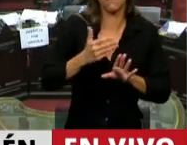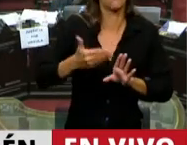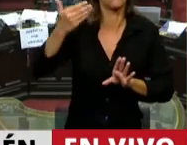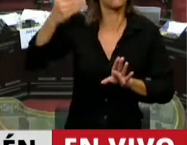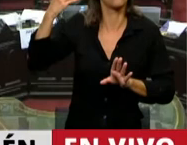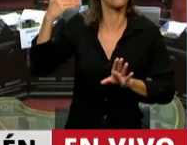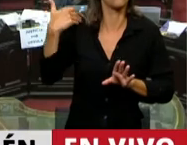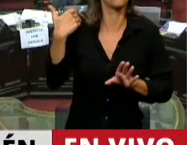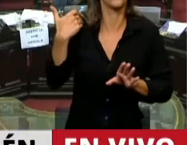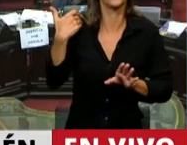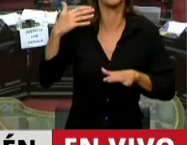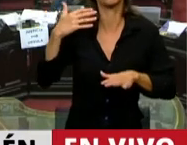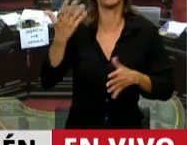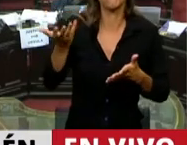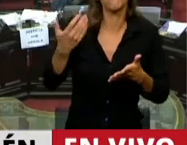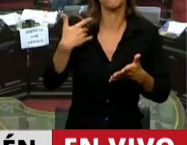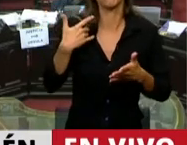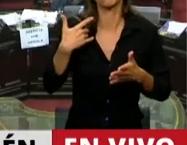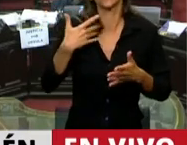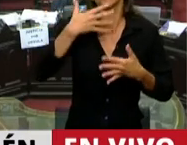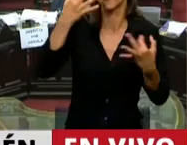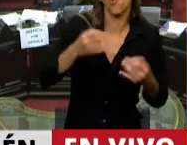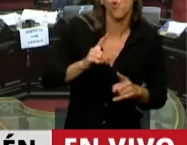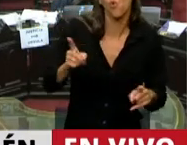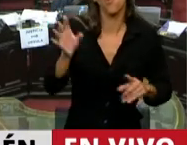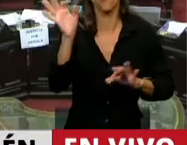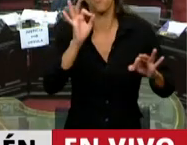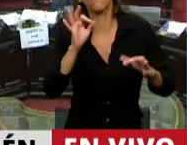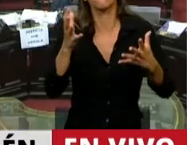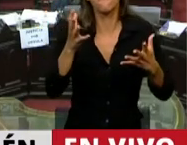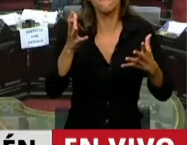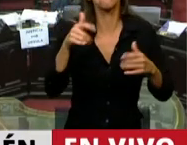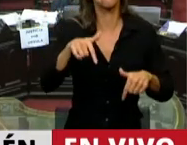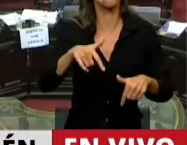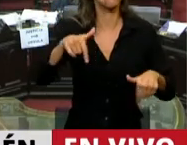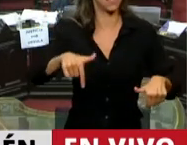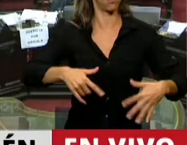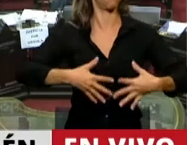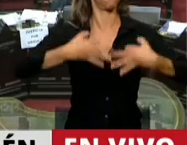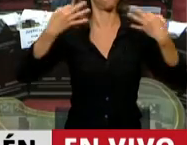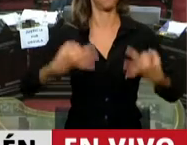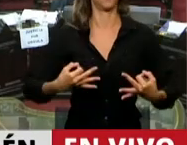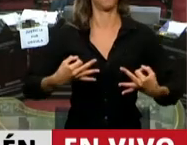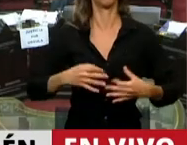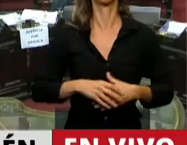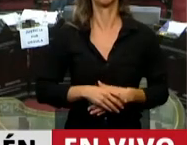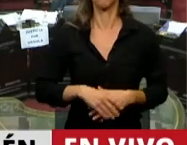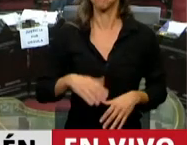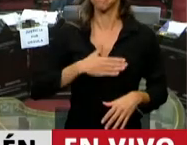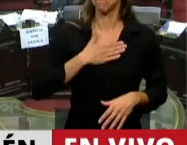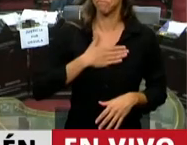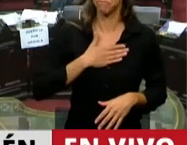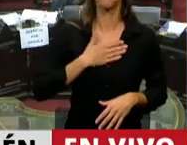plenamente en la práctica. No tengo dudas que estará a la altura de las circunstancias. Quiero destacar especialmente